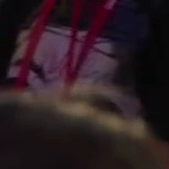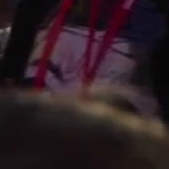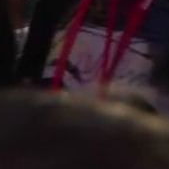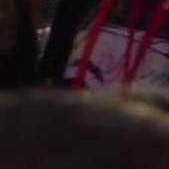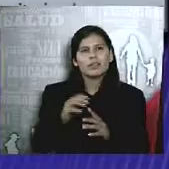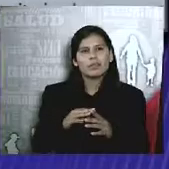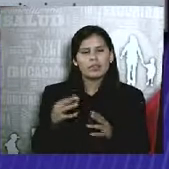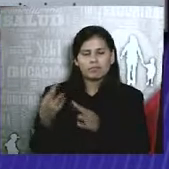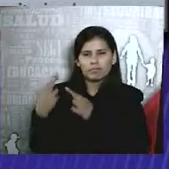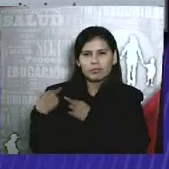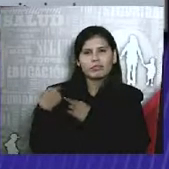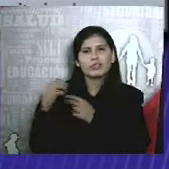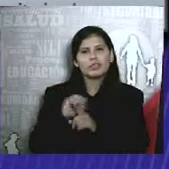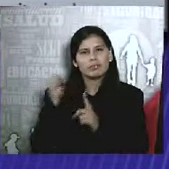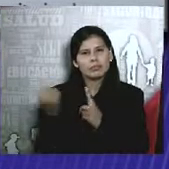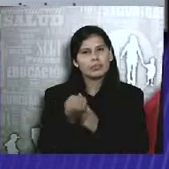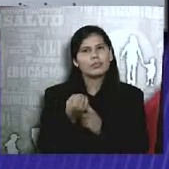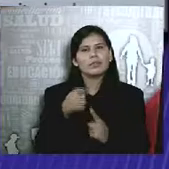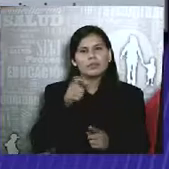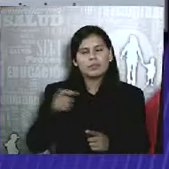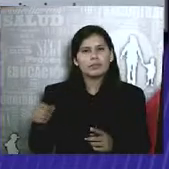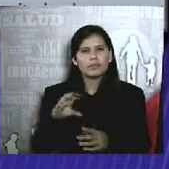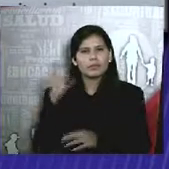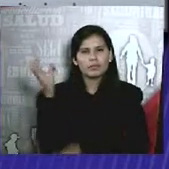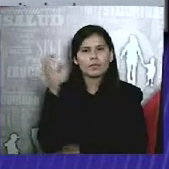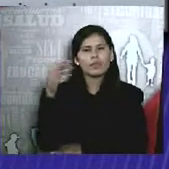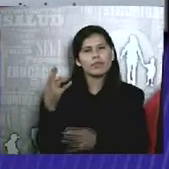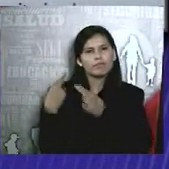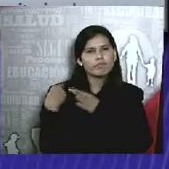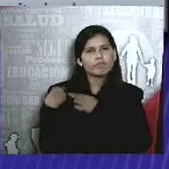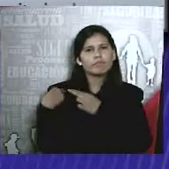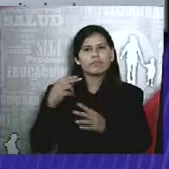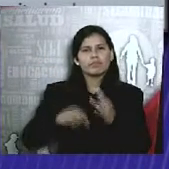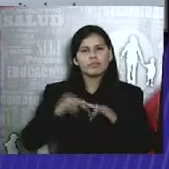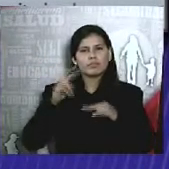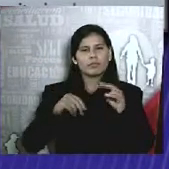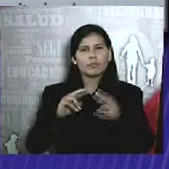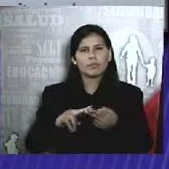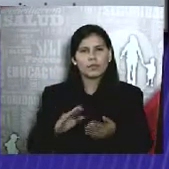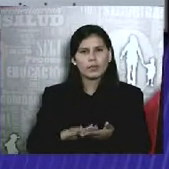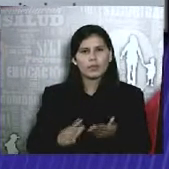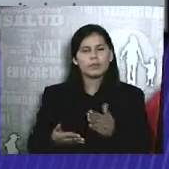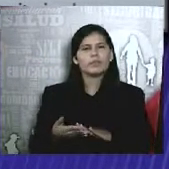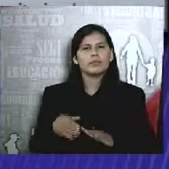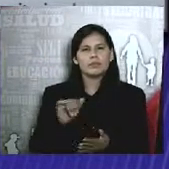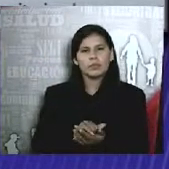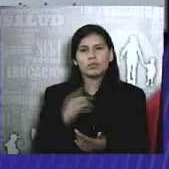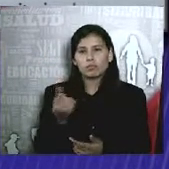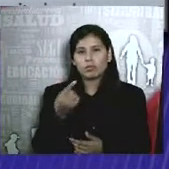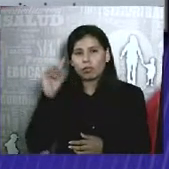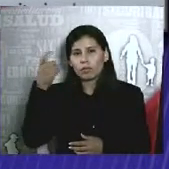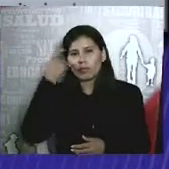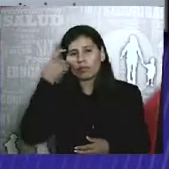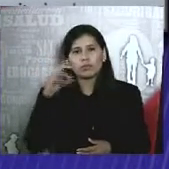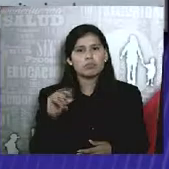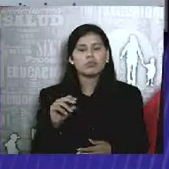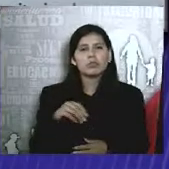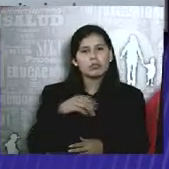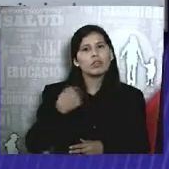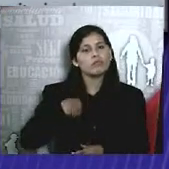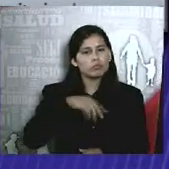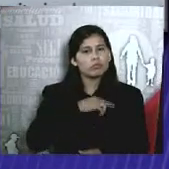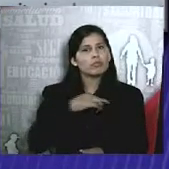Sociedad colombiana, nosotros todavía creemos que la responsabilidad de la construcción de paz es solamente del gobierno nacional. Nosotros como